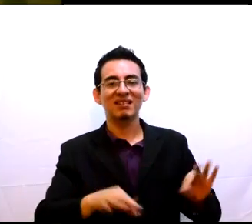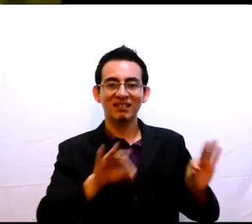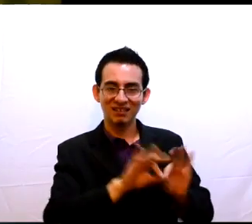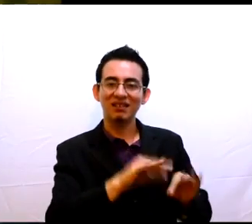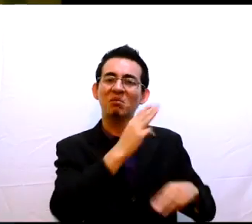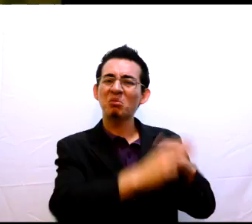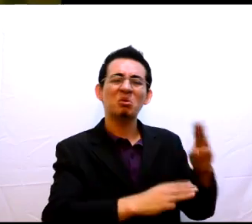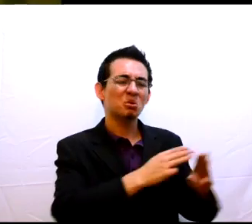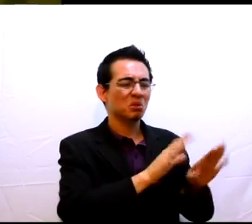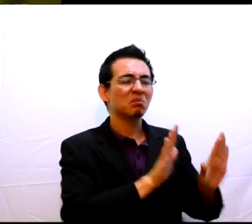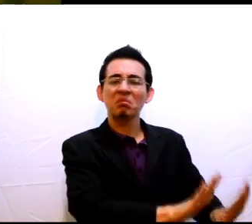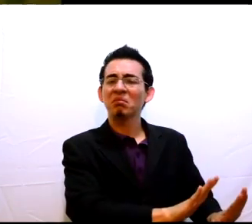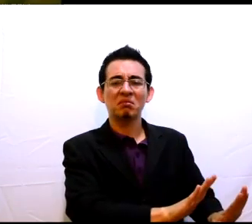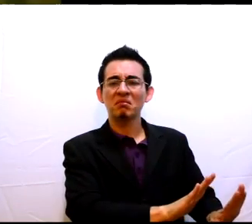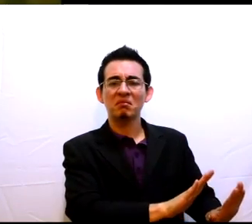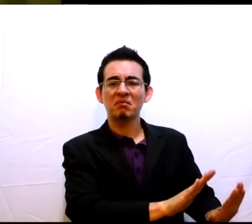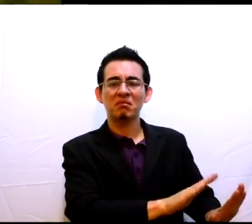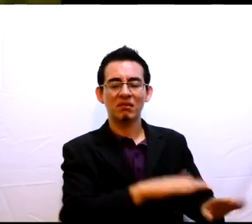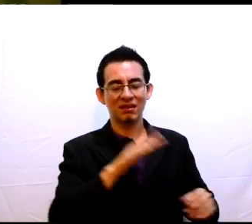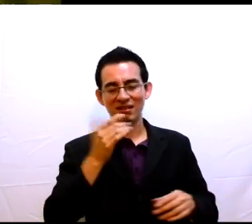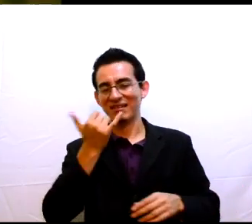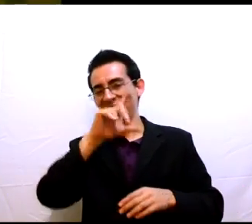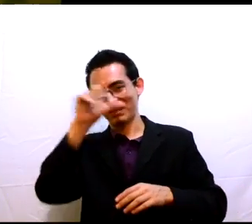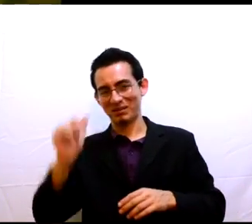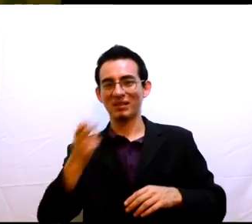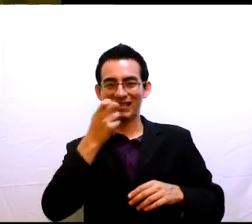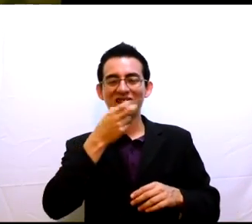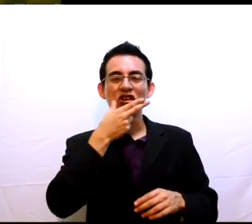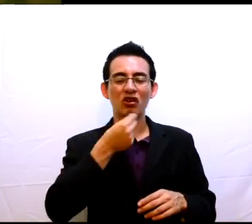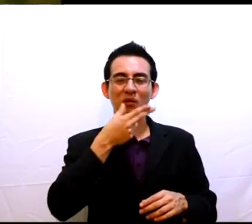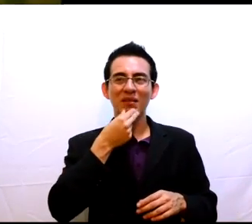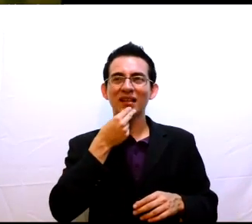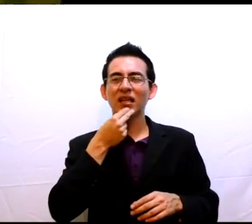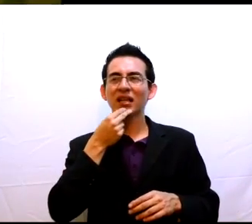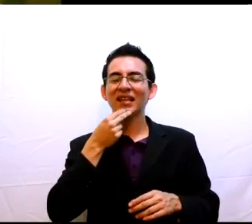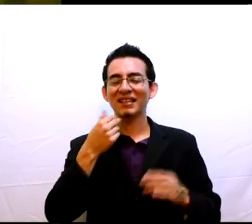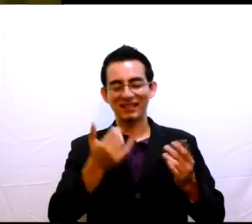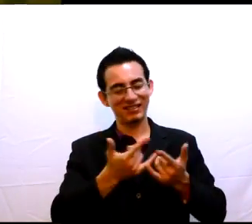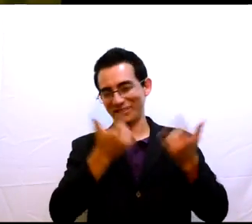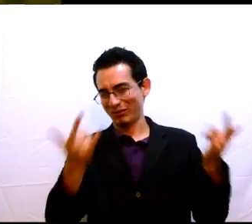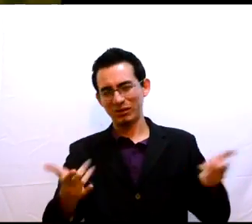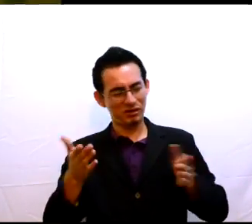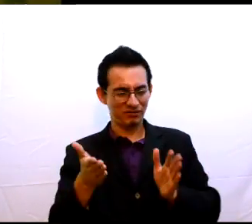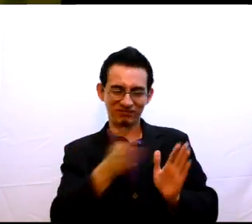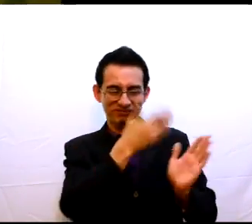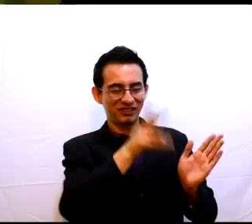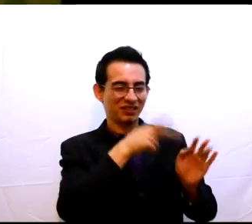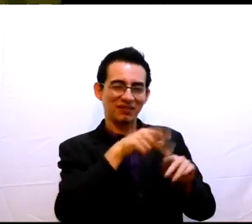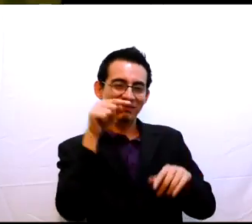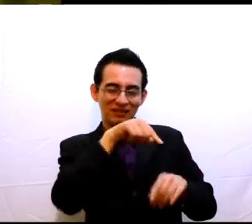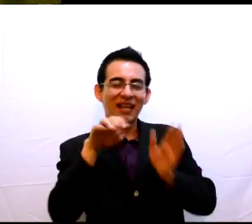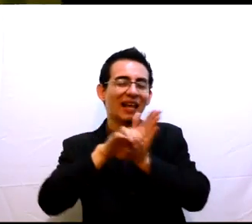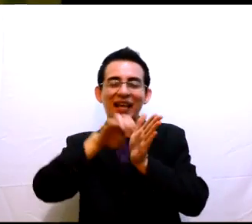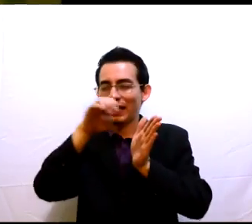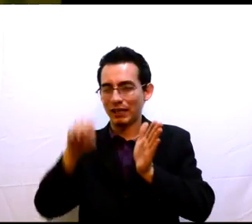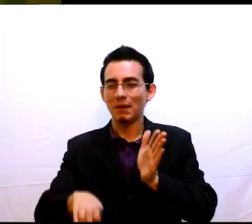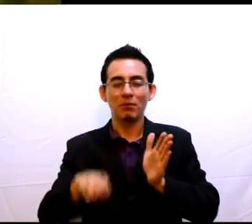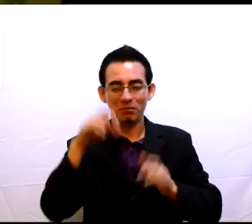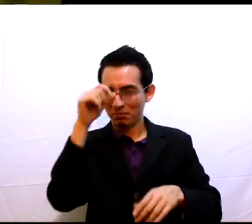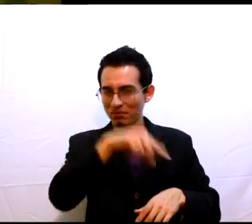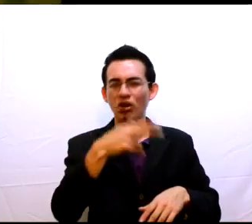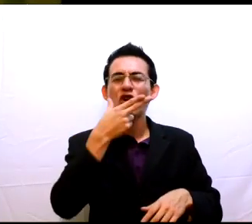entonces este hombre no pudo asegurar su fidelidad y asegurar su felicidad